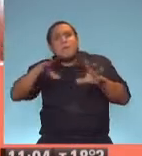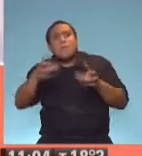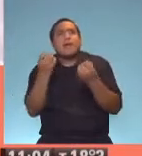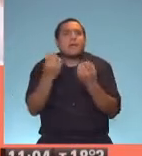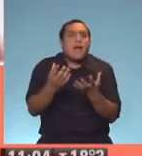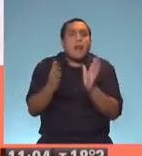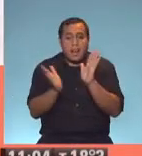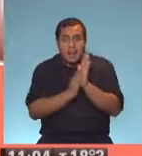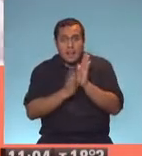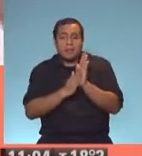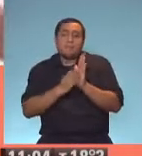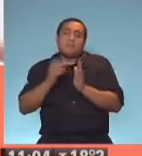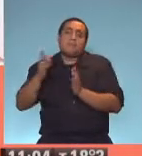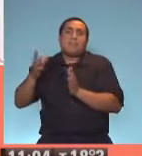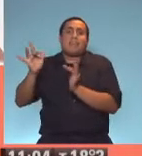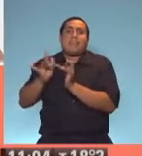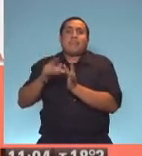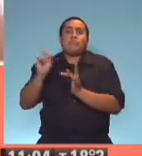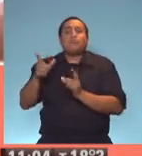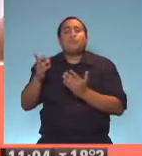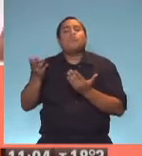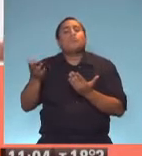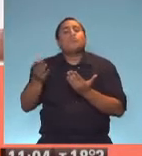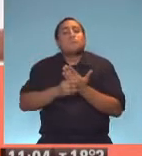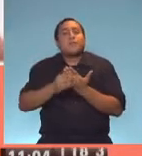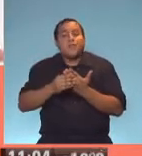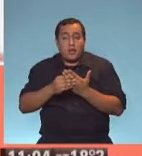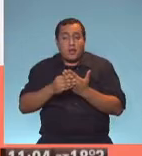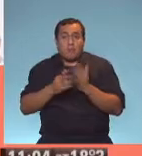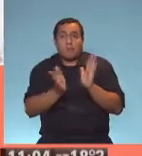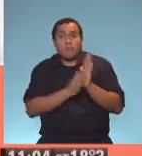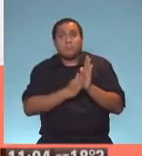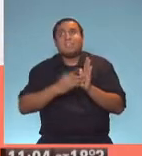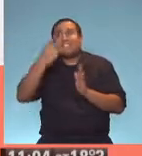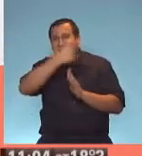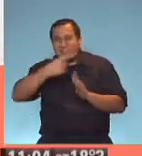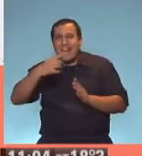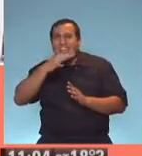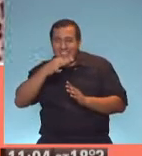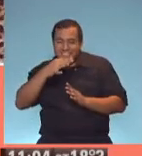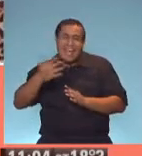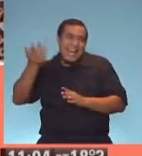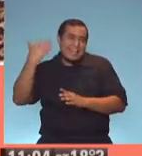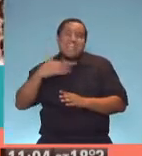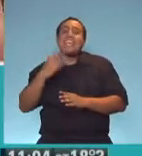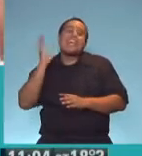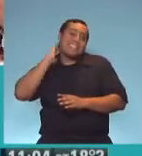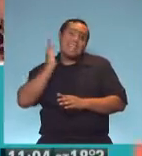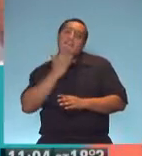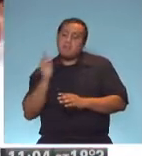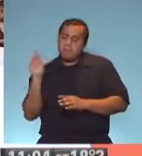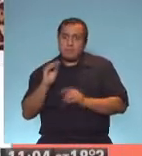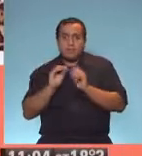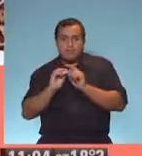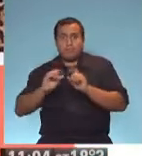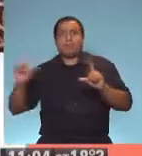el boletín, en la página del Ministerio, es de Información Pública, que corresponde a la semana 14 y se publicó el día 16 de abril.